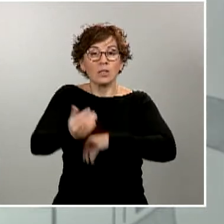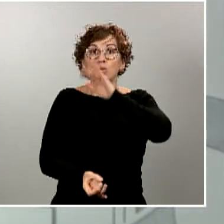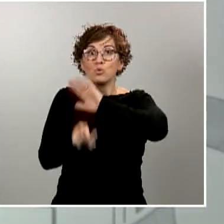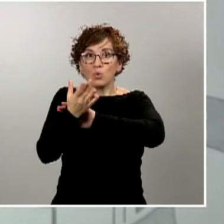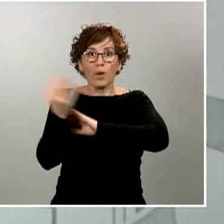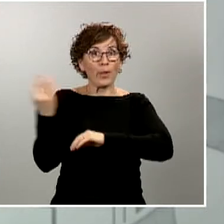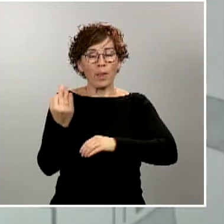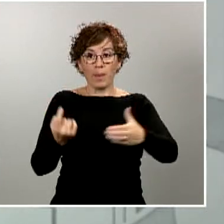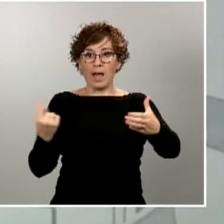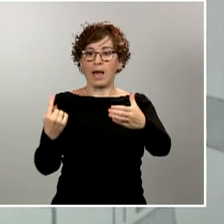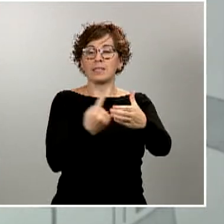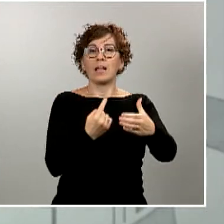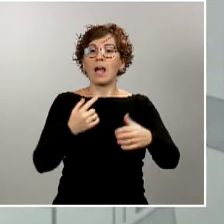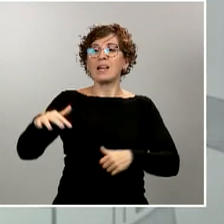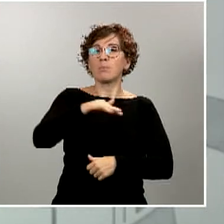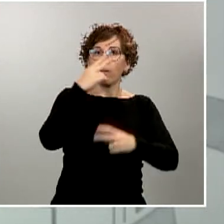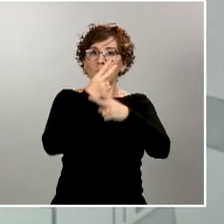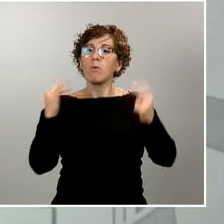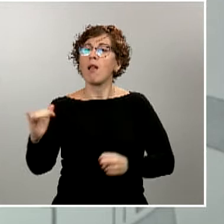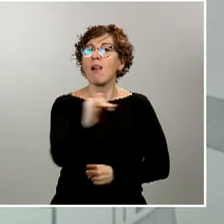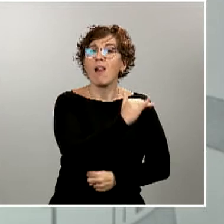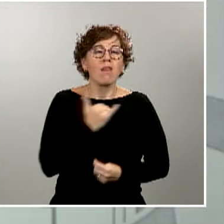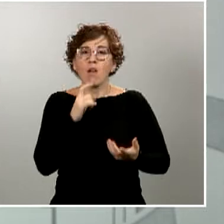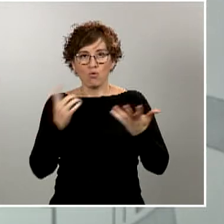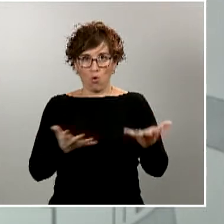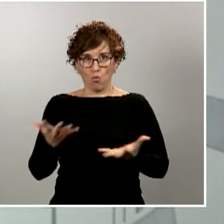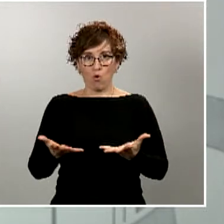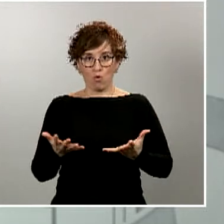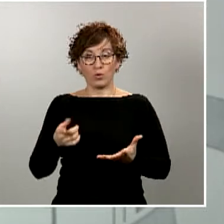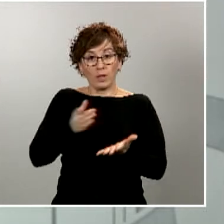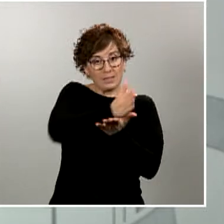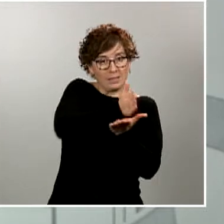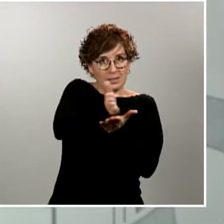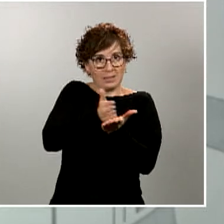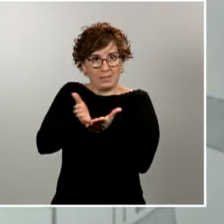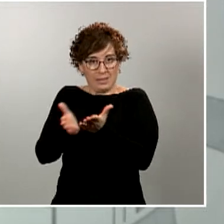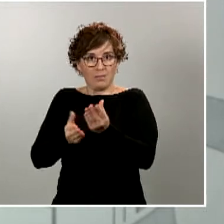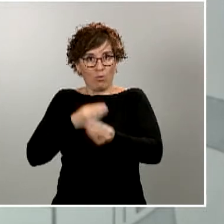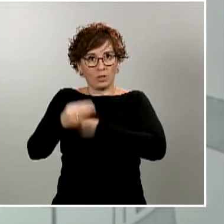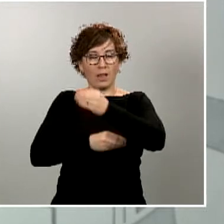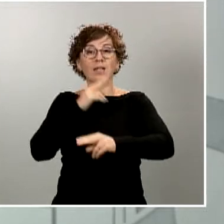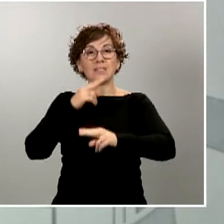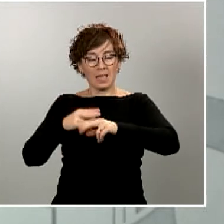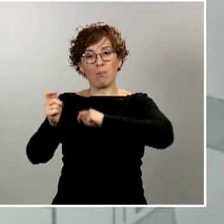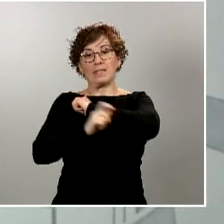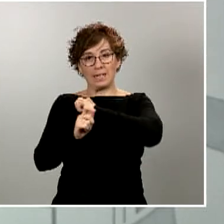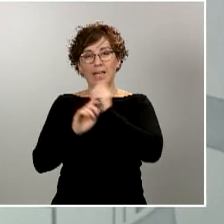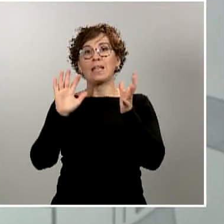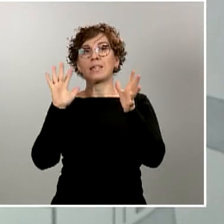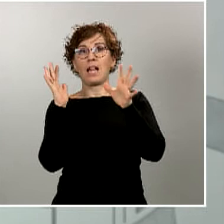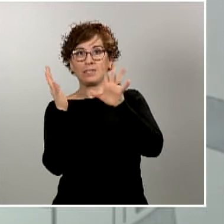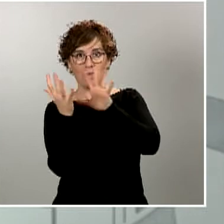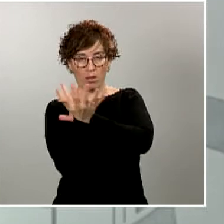a trabajar en las distintas opciones de esto que hemos denominado estrategia de transición o desescalamiento, que en cualquier caso se va